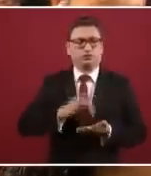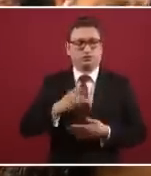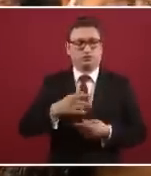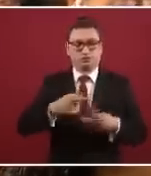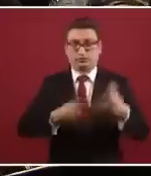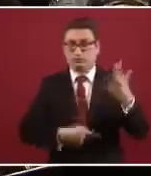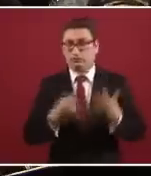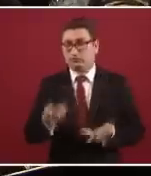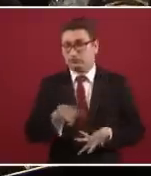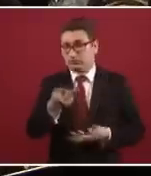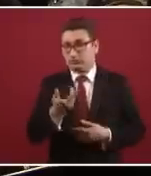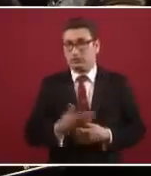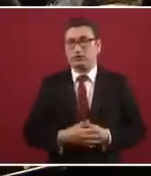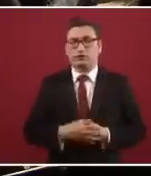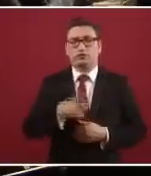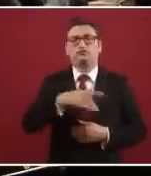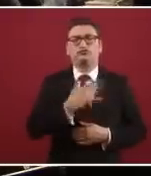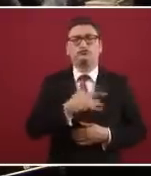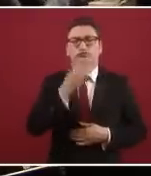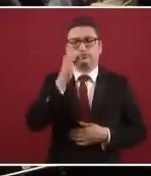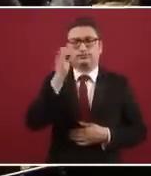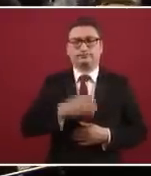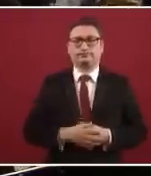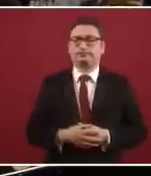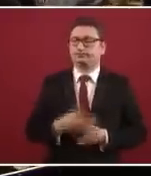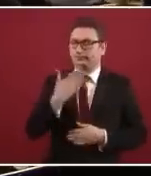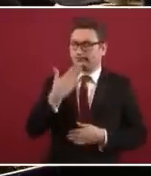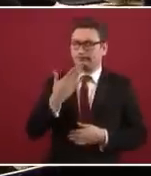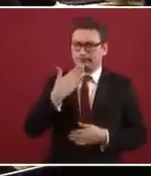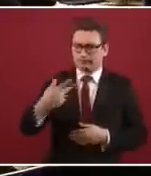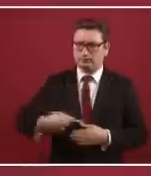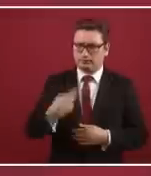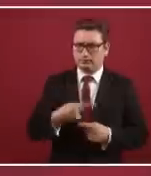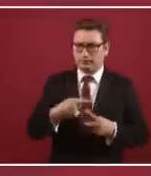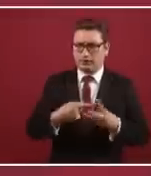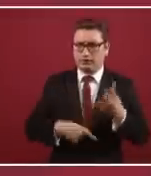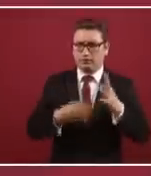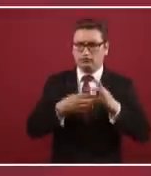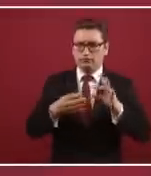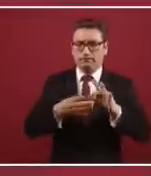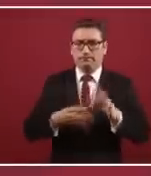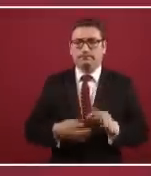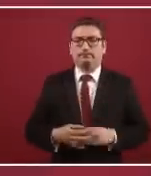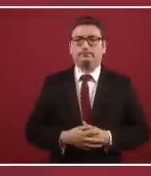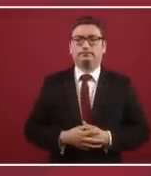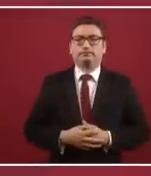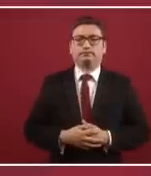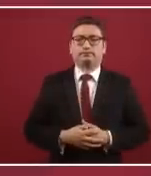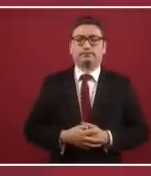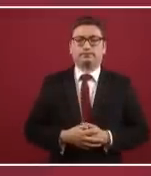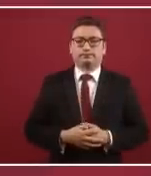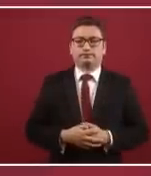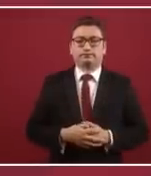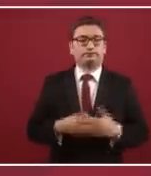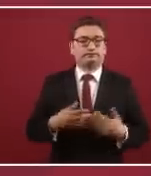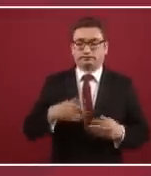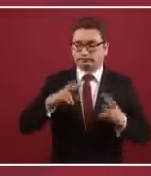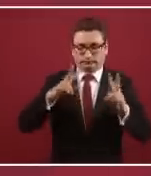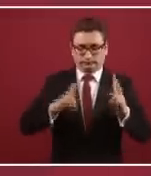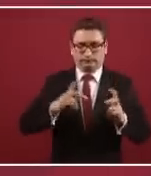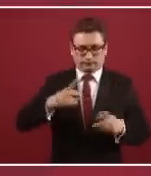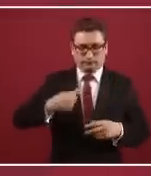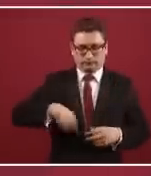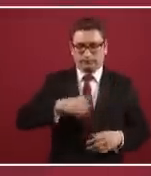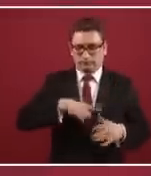todo eso? Gracias. Sí, es muy buena tu pregunta y tu reflexión. Es un tema que estamos